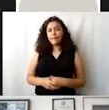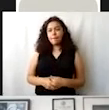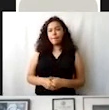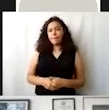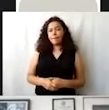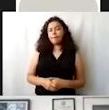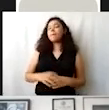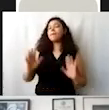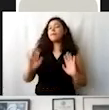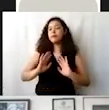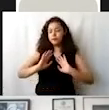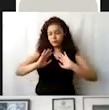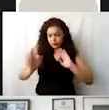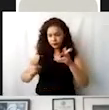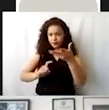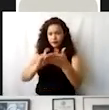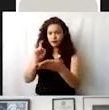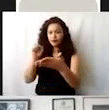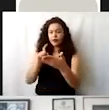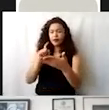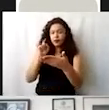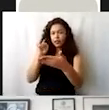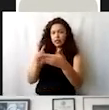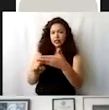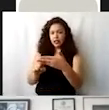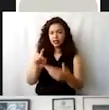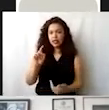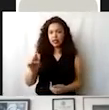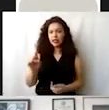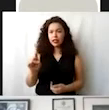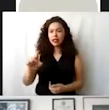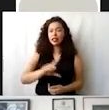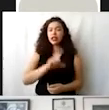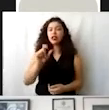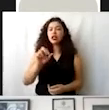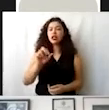Damos clic, si entramos como persona física, iniciar e ingresar con el RFC.